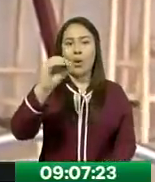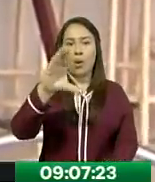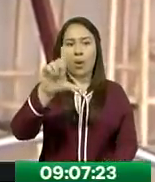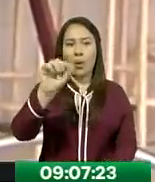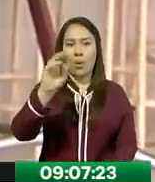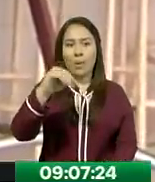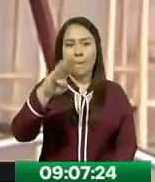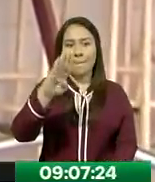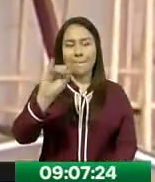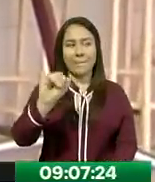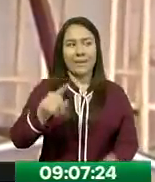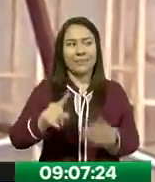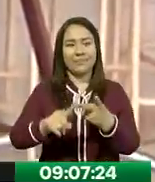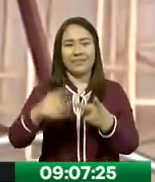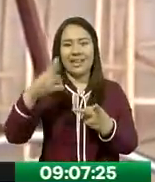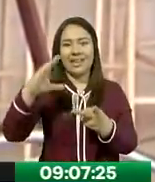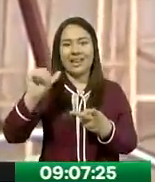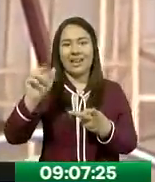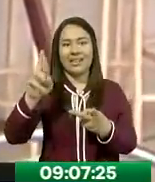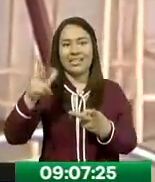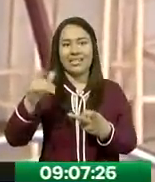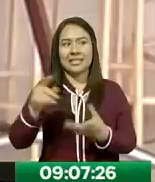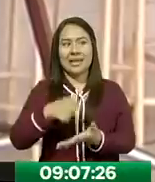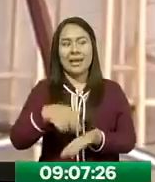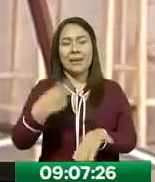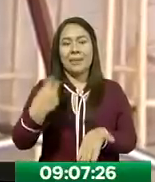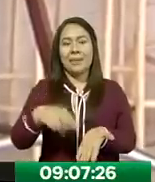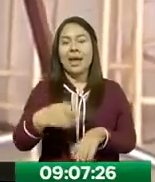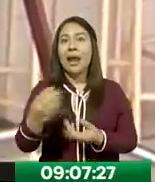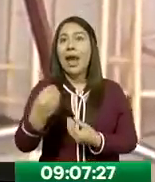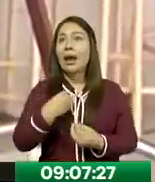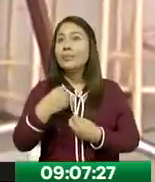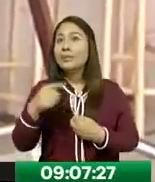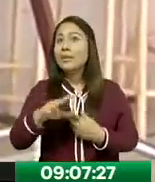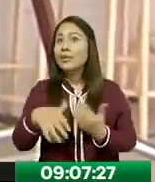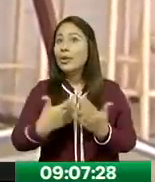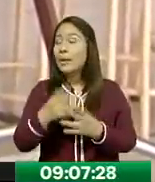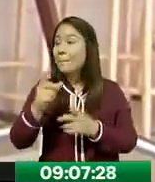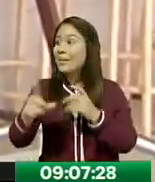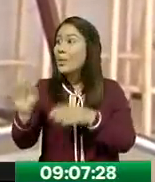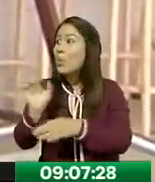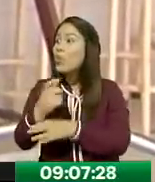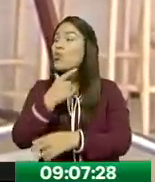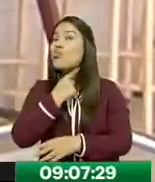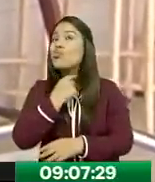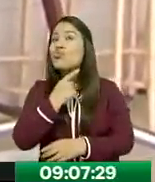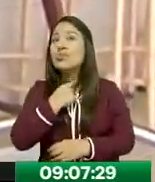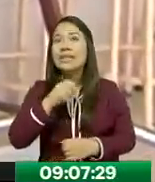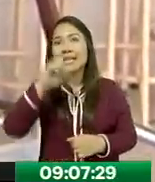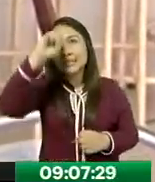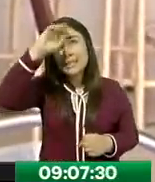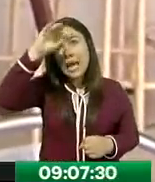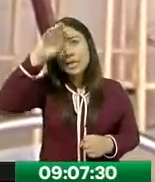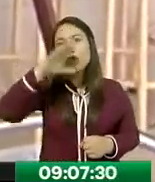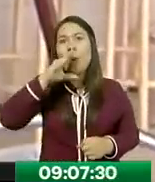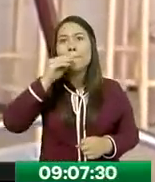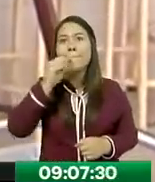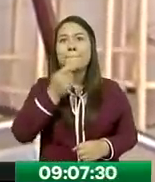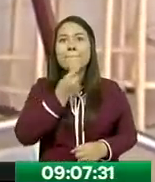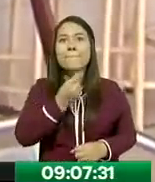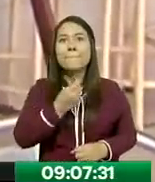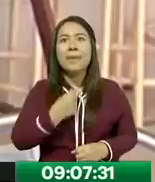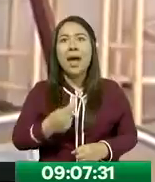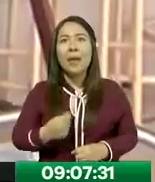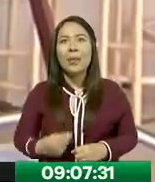Continuamos con el sabor y la sazón de Navidad, sin duda alguna, y que a todos los ecuatorianos nos encanta. Chancho, pavito, ¿dónde compro,